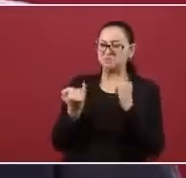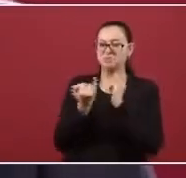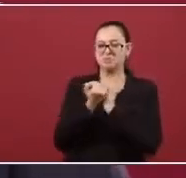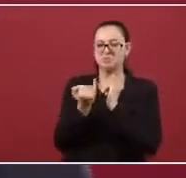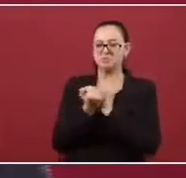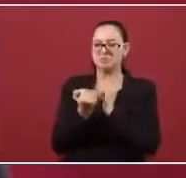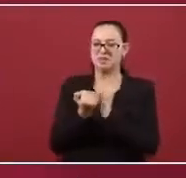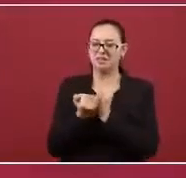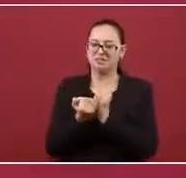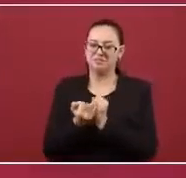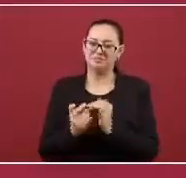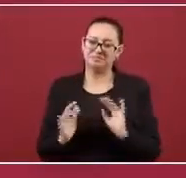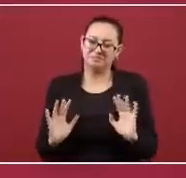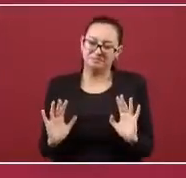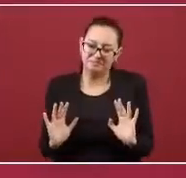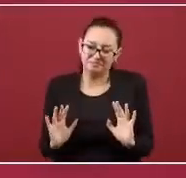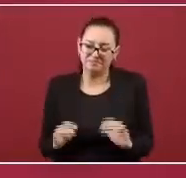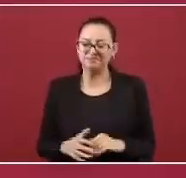Entonces,